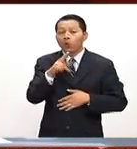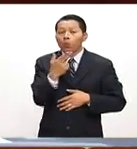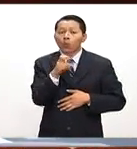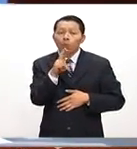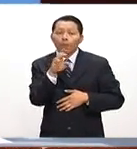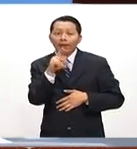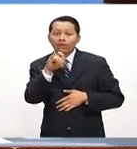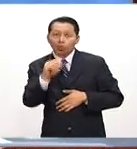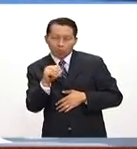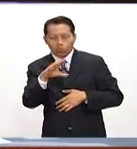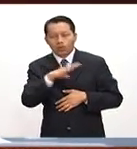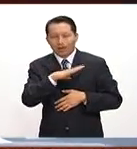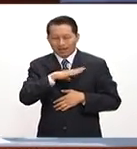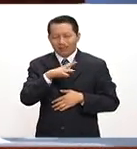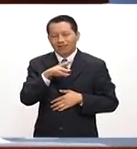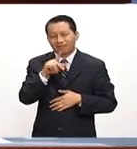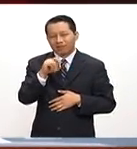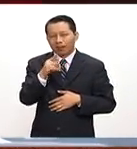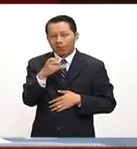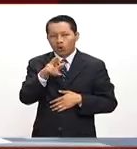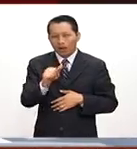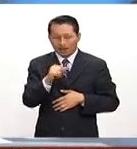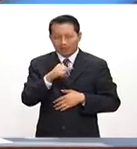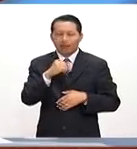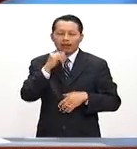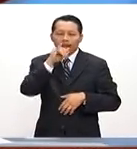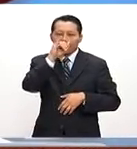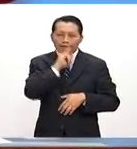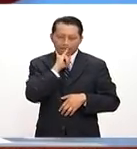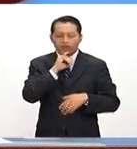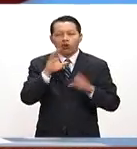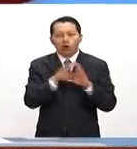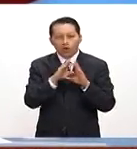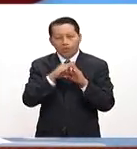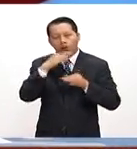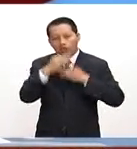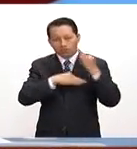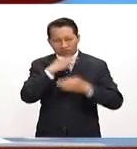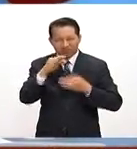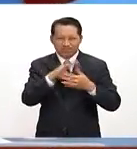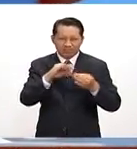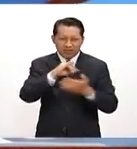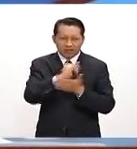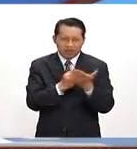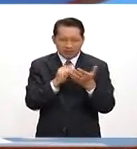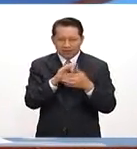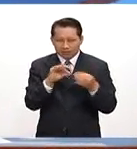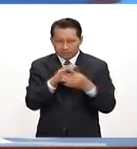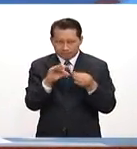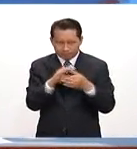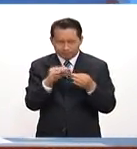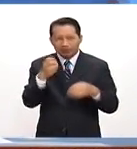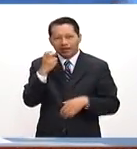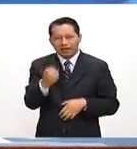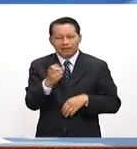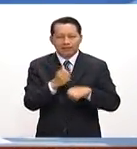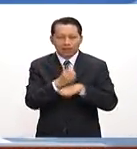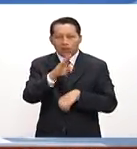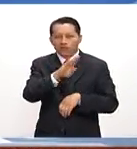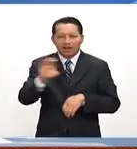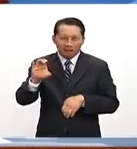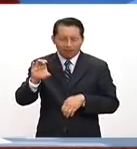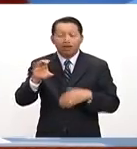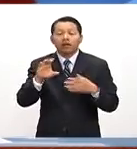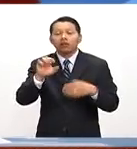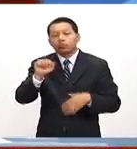diario Sudcaliforniano, nos tiene el último balance de los daños provocados por Newton justamente en este estado donde tuvo mayores